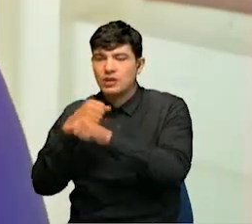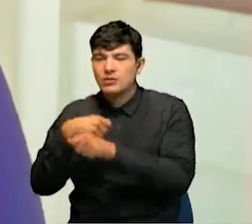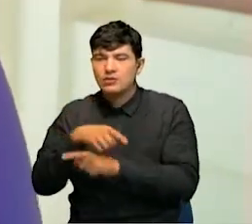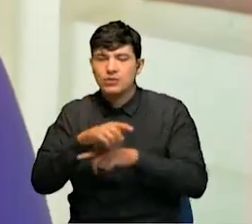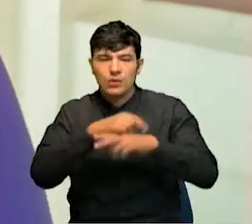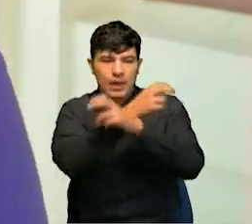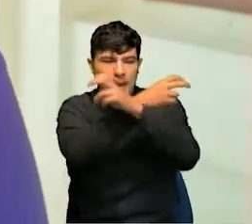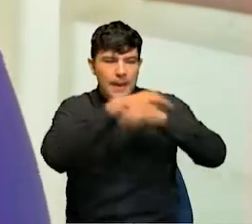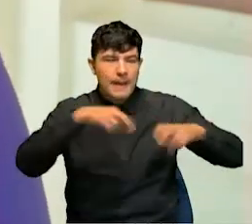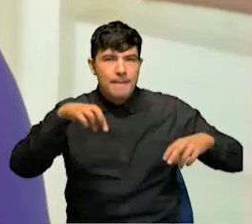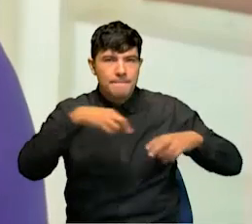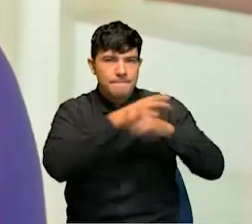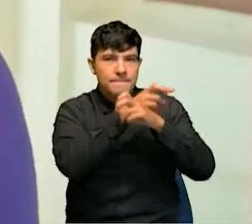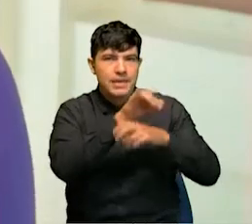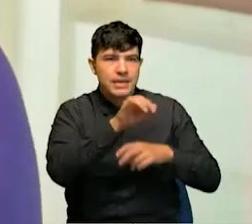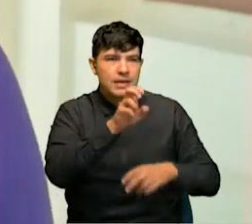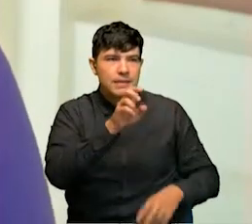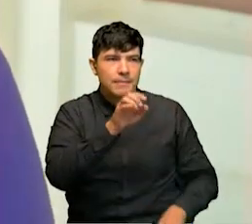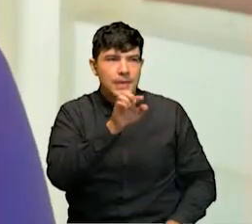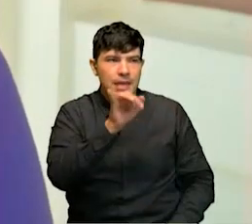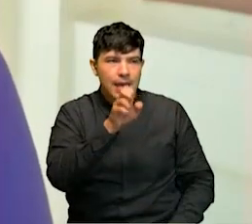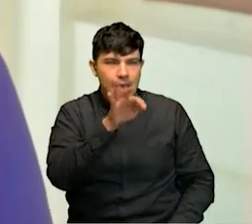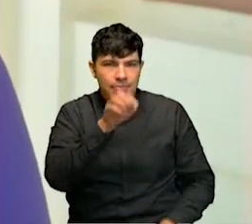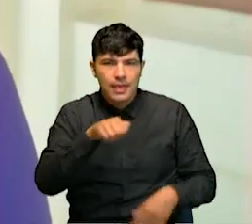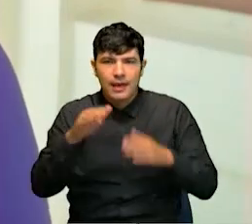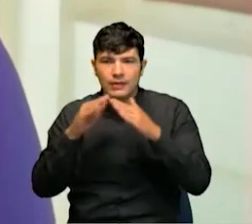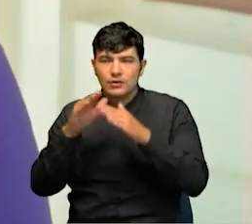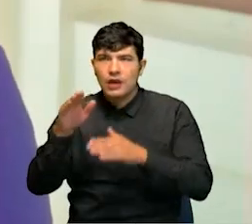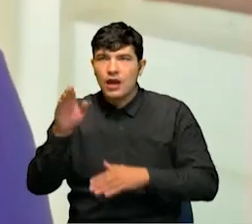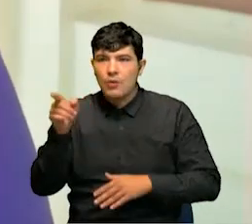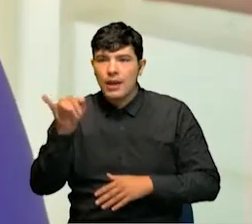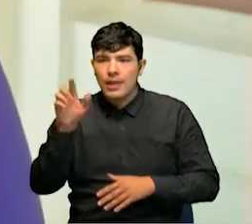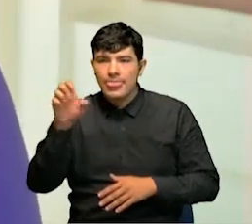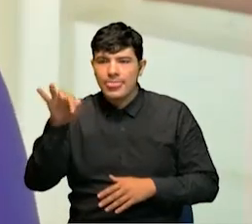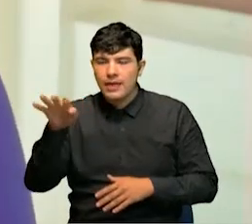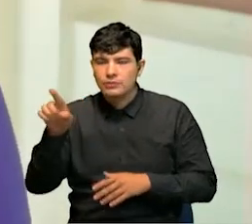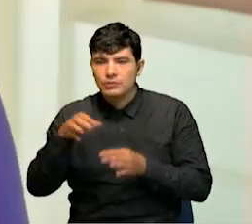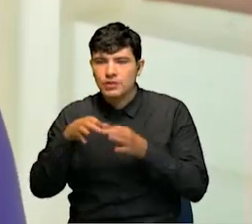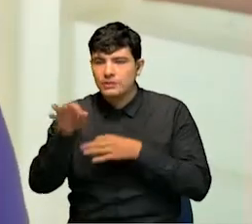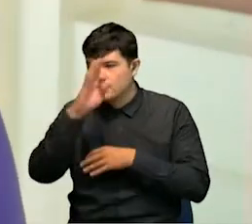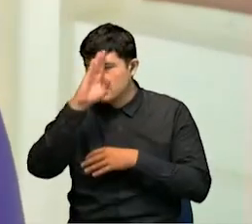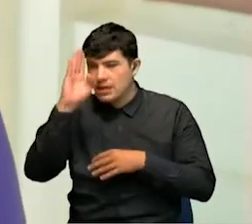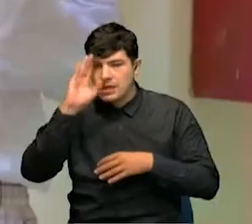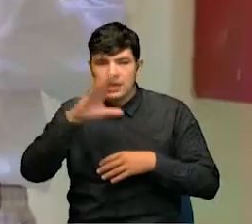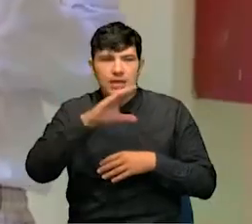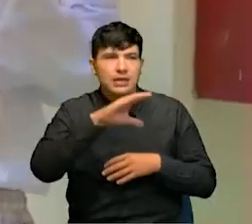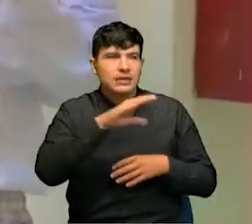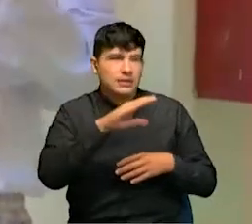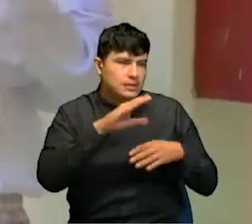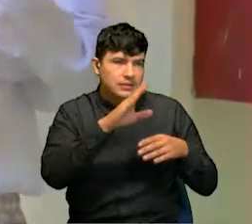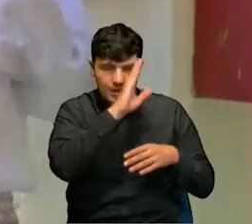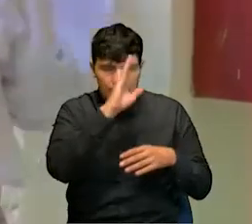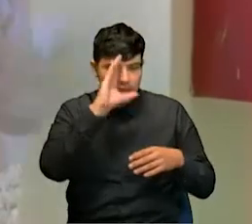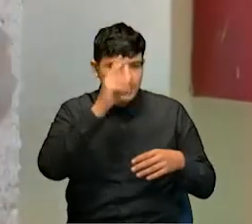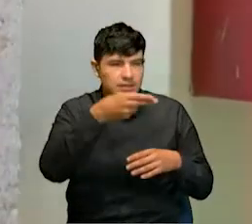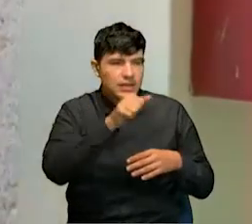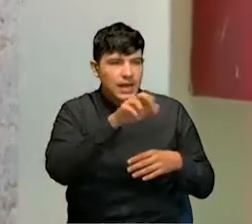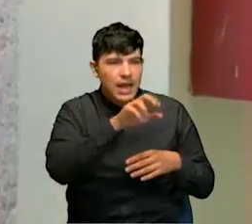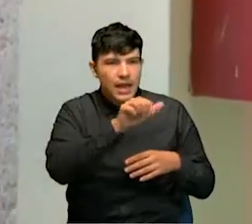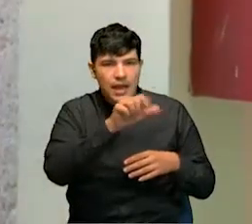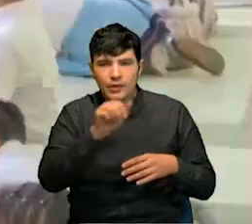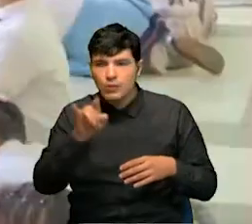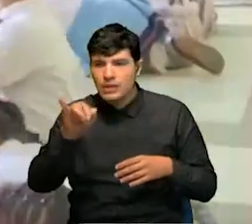Parque Monumento Lineal de Pienta, obras como la Casona Guanentá de San Gil, obras como la Vía San Gil, Charalado y Tama. La fiesta y conmemoración del